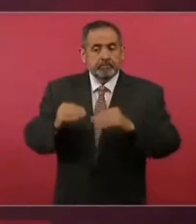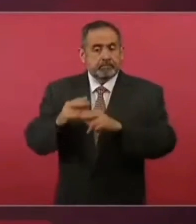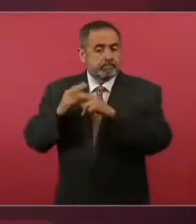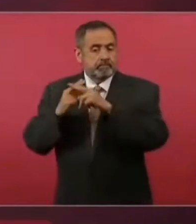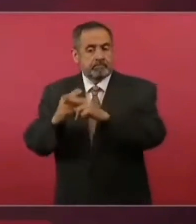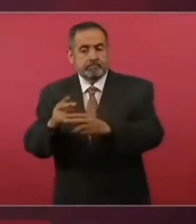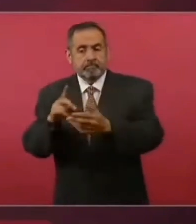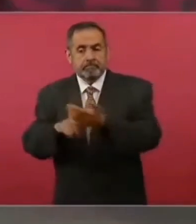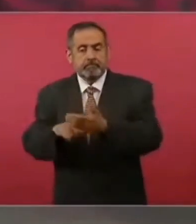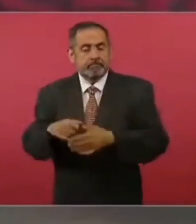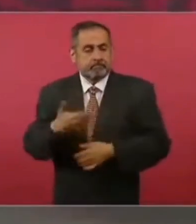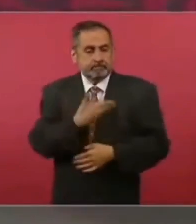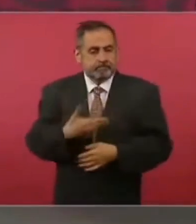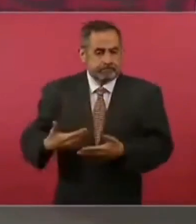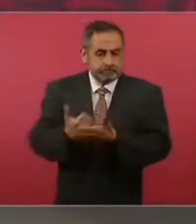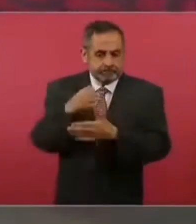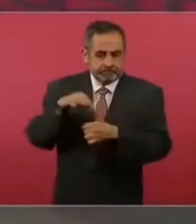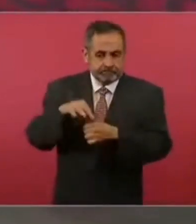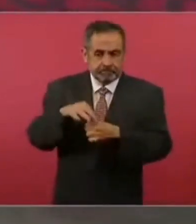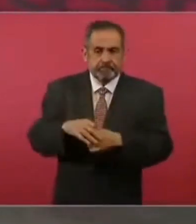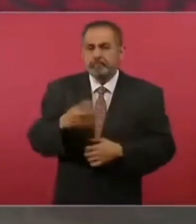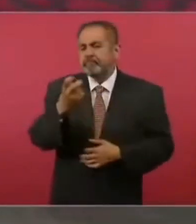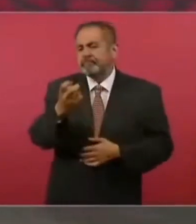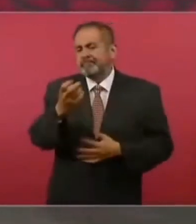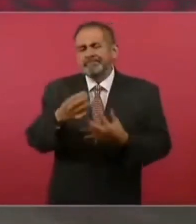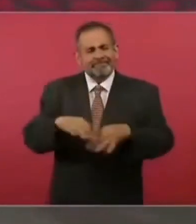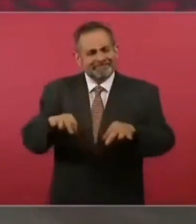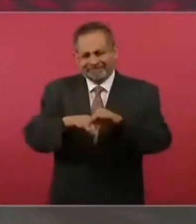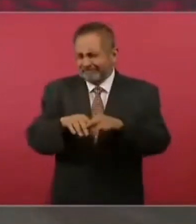porque también eso es importante,